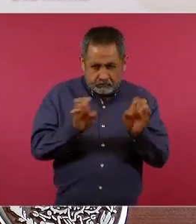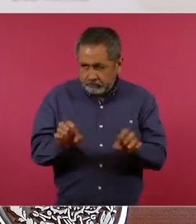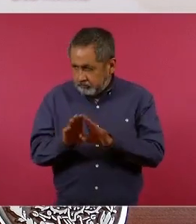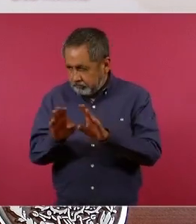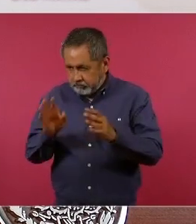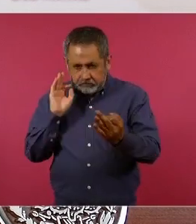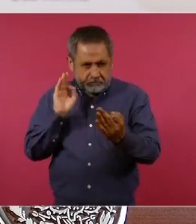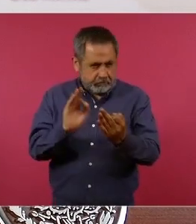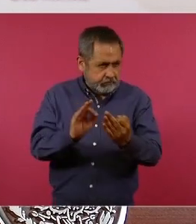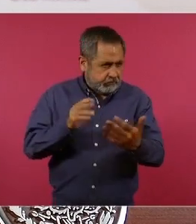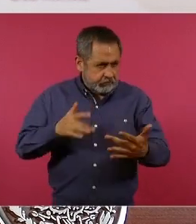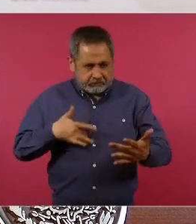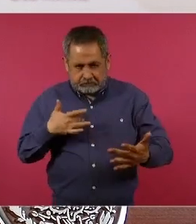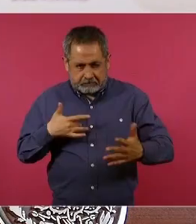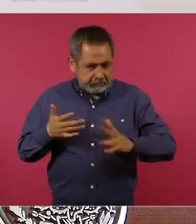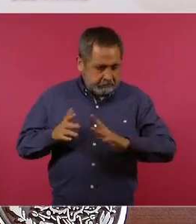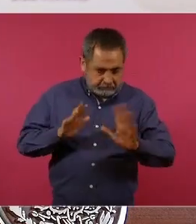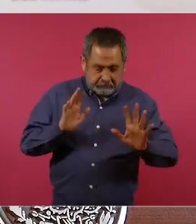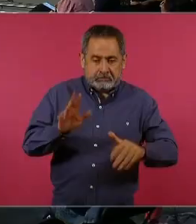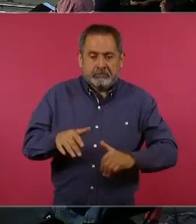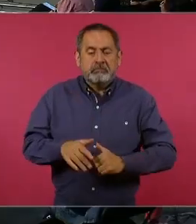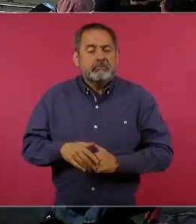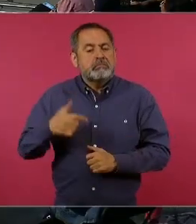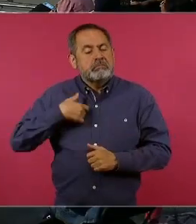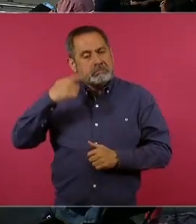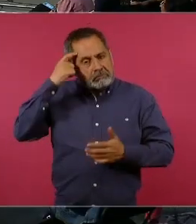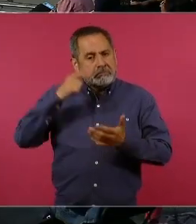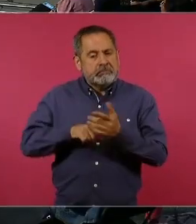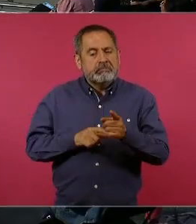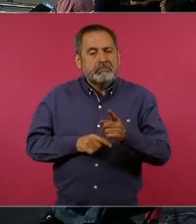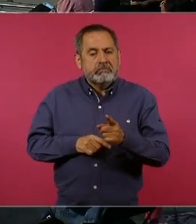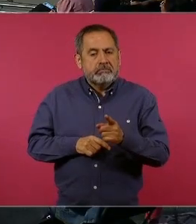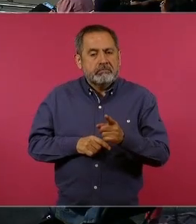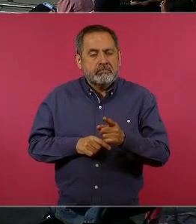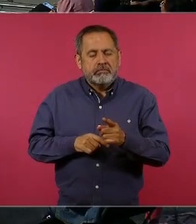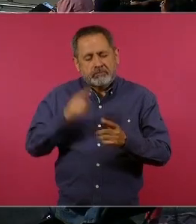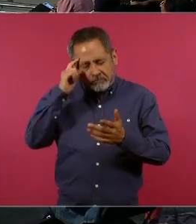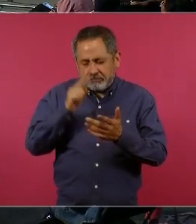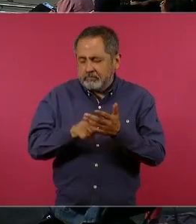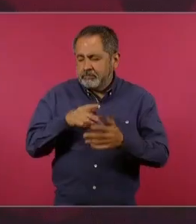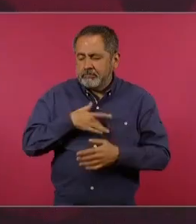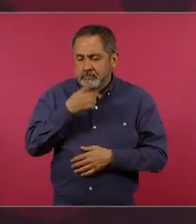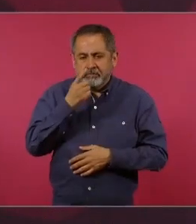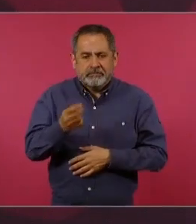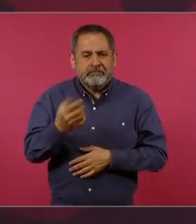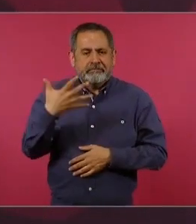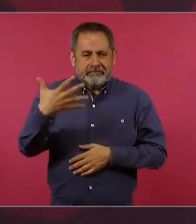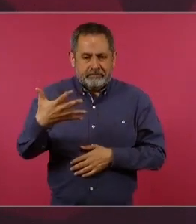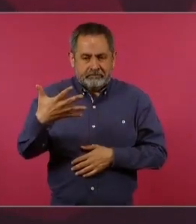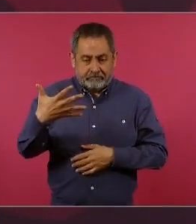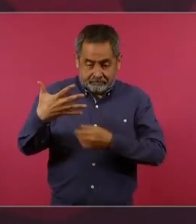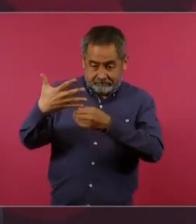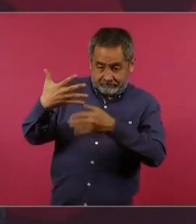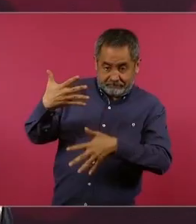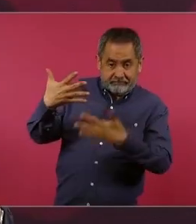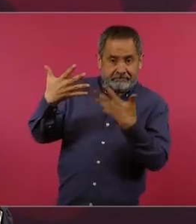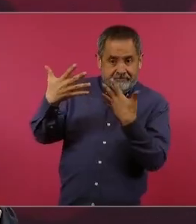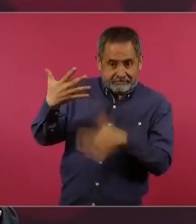pues yo creo que por eso hablamos de 5, no quiere decir que las